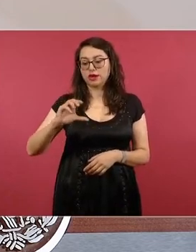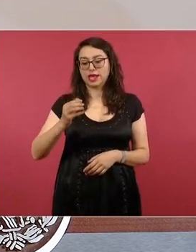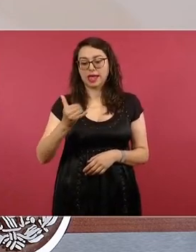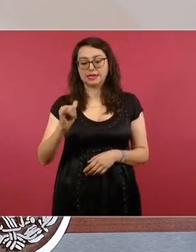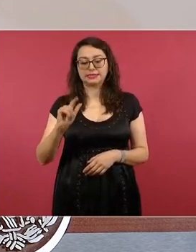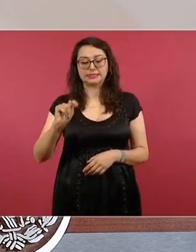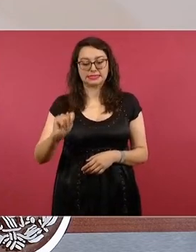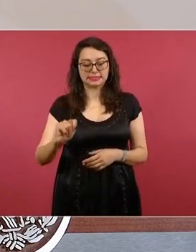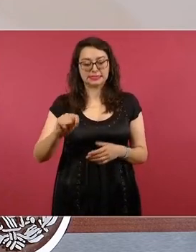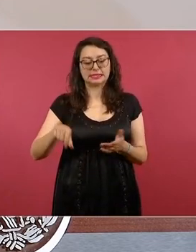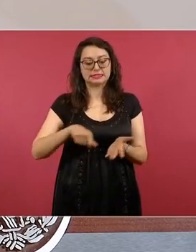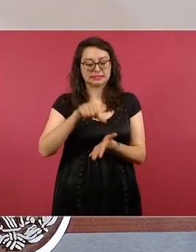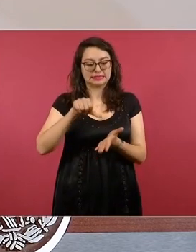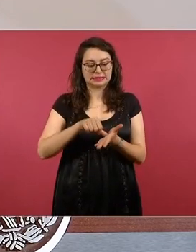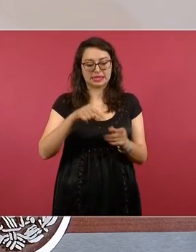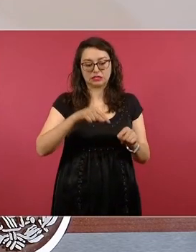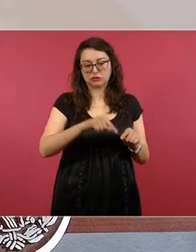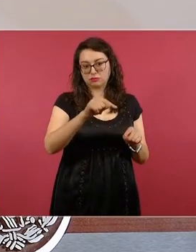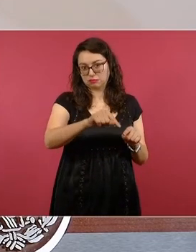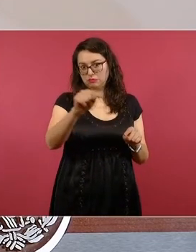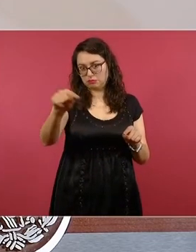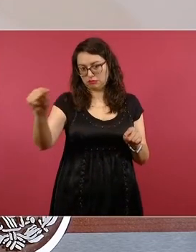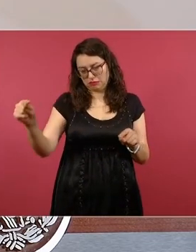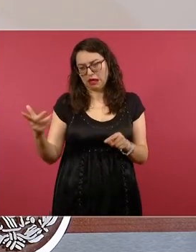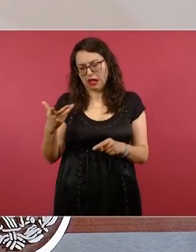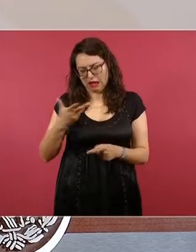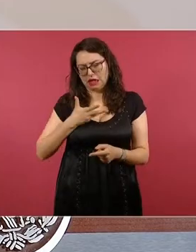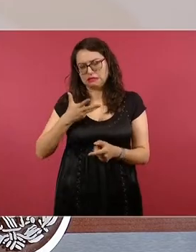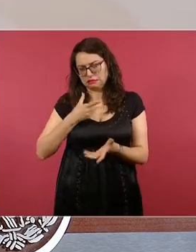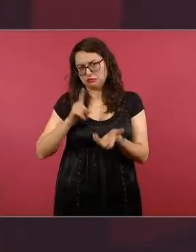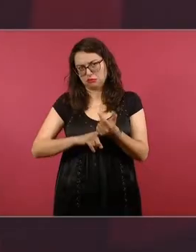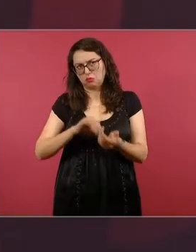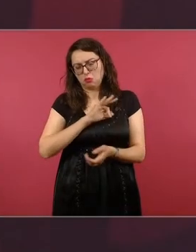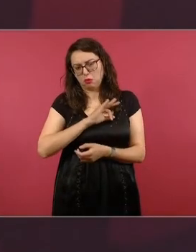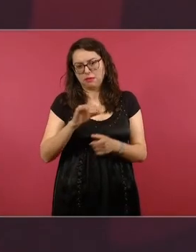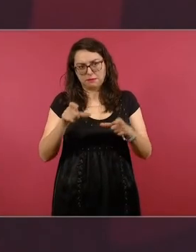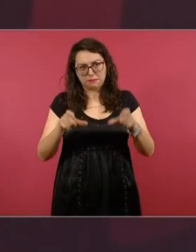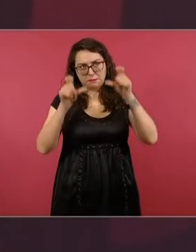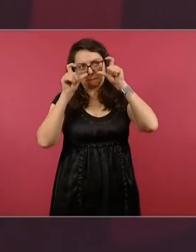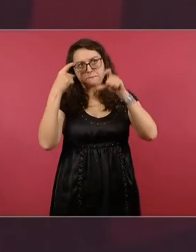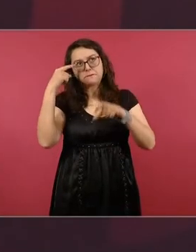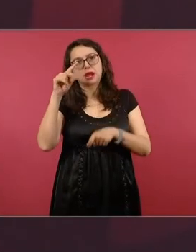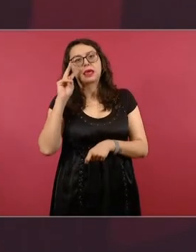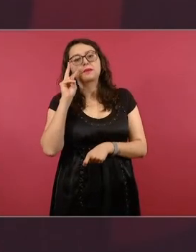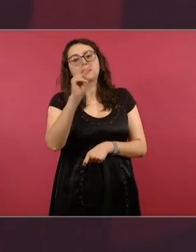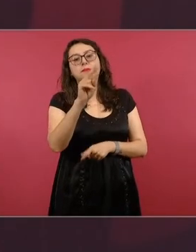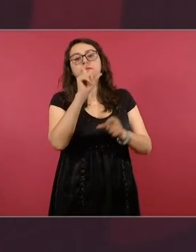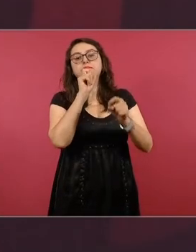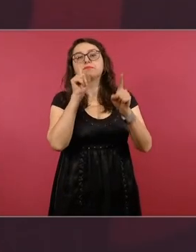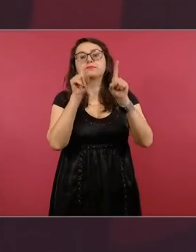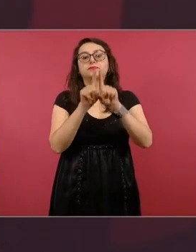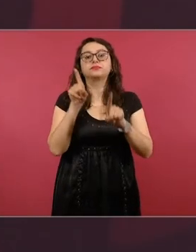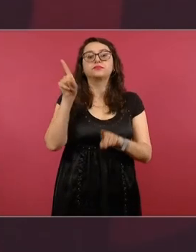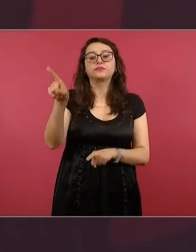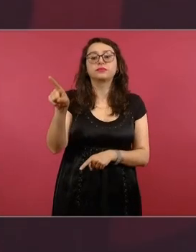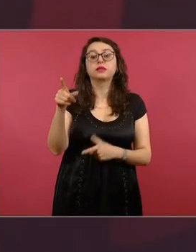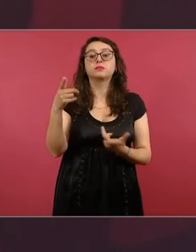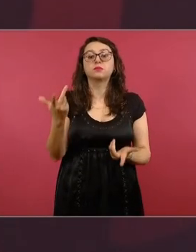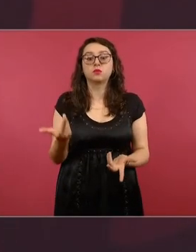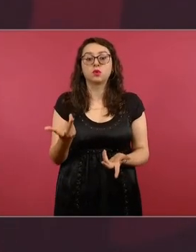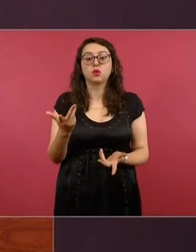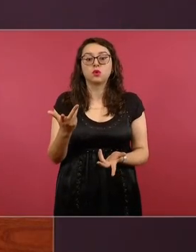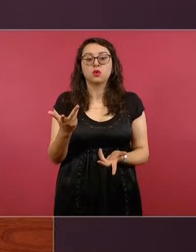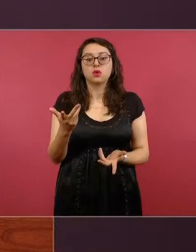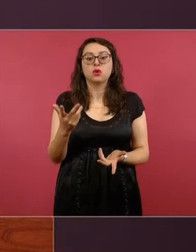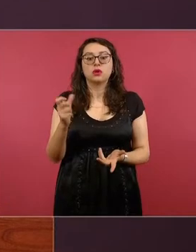hay, en paralelo a la conferencia mañanera del presidente, hay también eventos programados en una subsede que tenemos